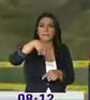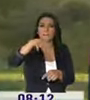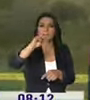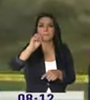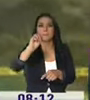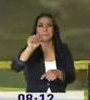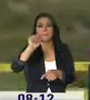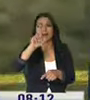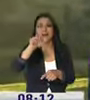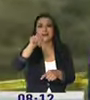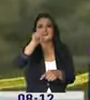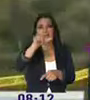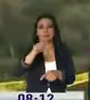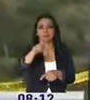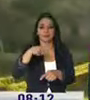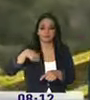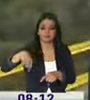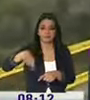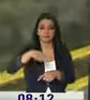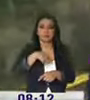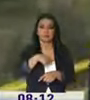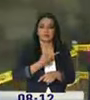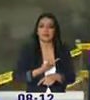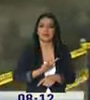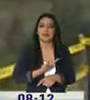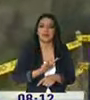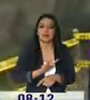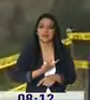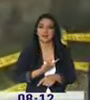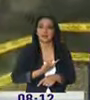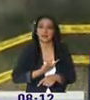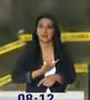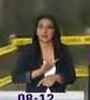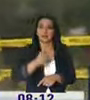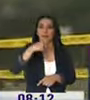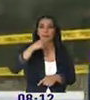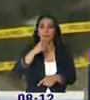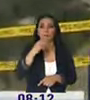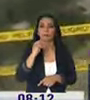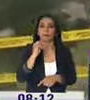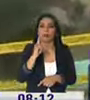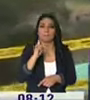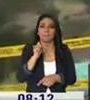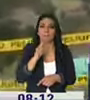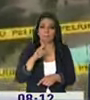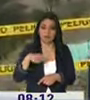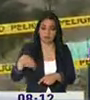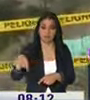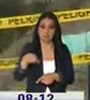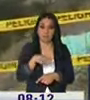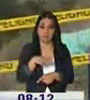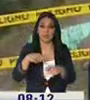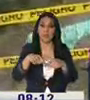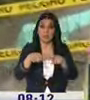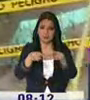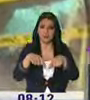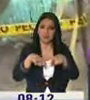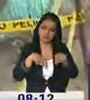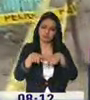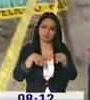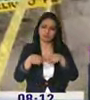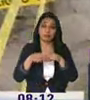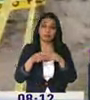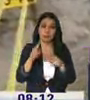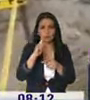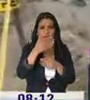Marquesa hasta el redondel de la Liga Deportiva Universitaria en el sector de La Pampa. En ese sector, si bien la vía está habilitada, va a